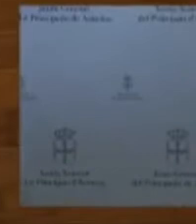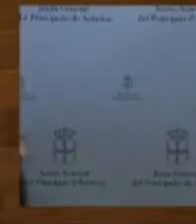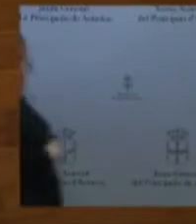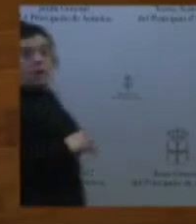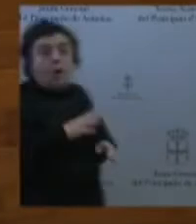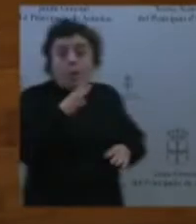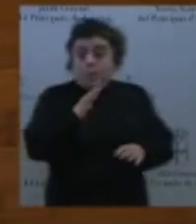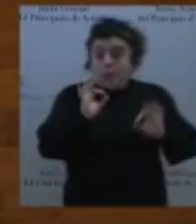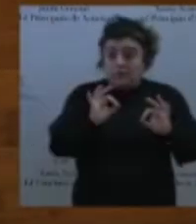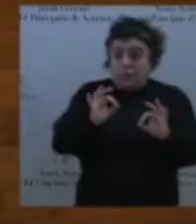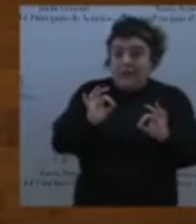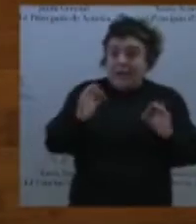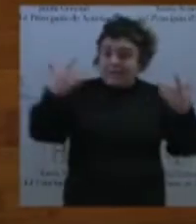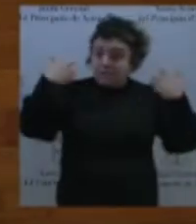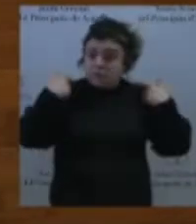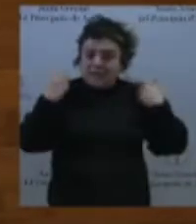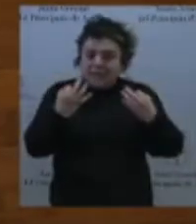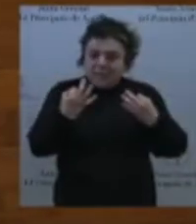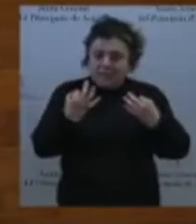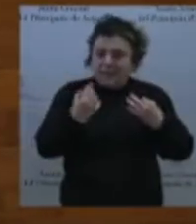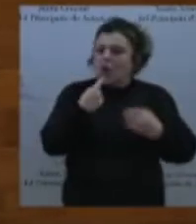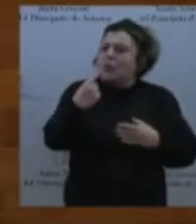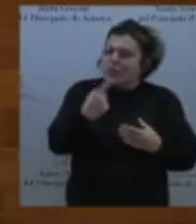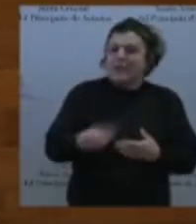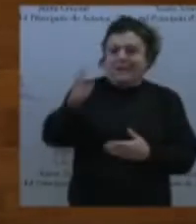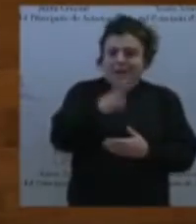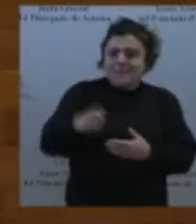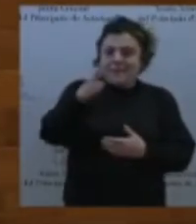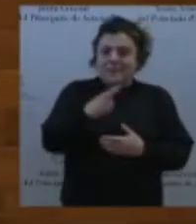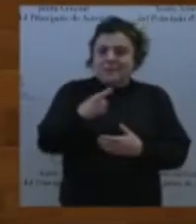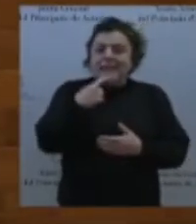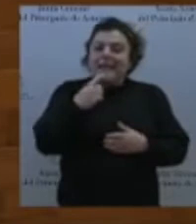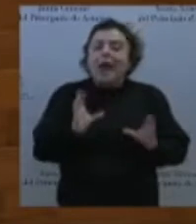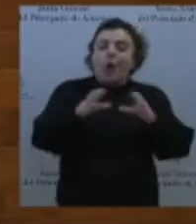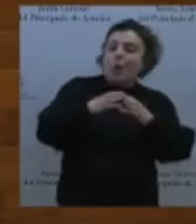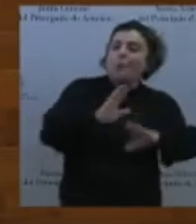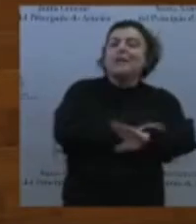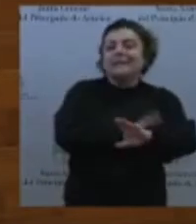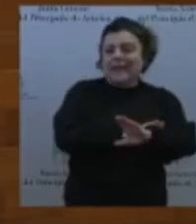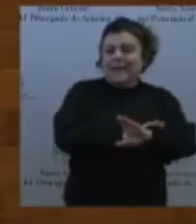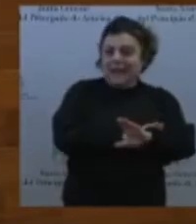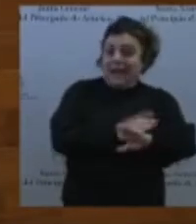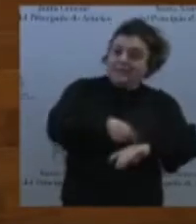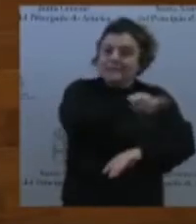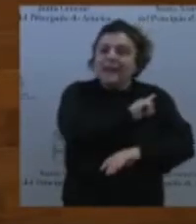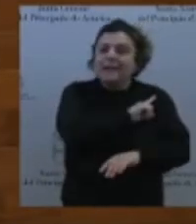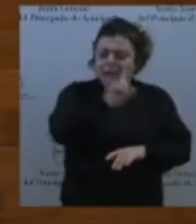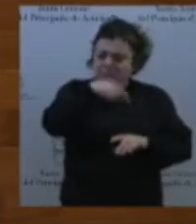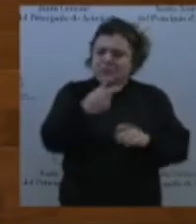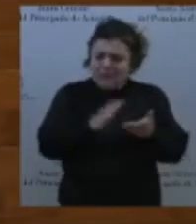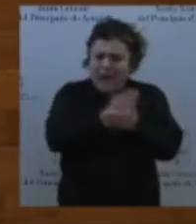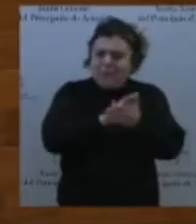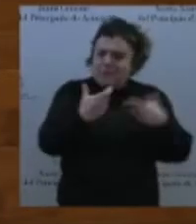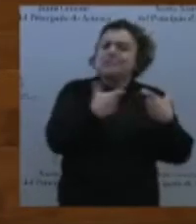constantemente de la izquierda sectaria, después falaremos de lo que es sectarismo o lo que no es sectarismo, bueno, pues en